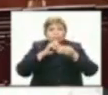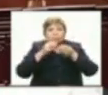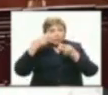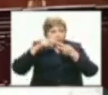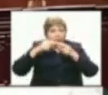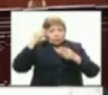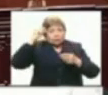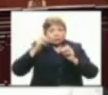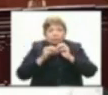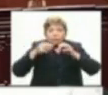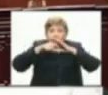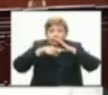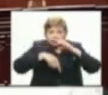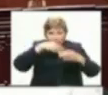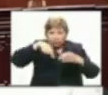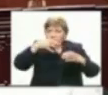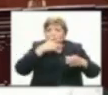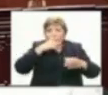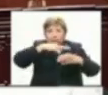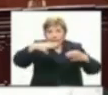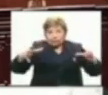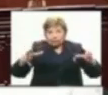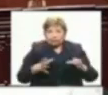ingeniería, represas.